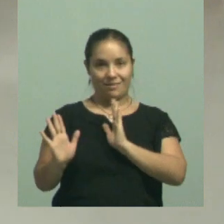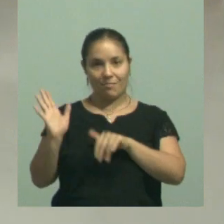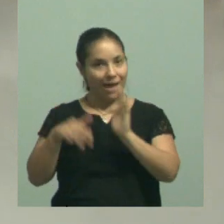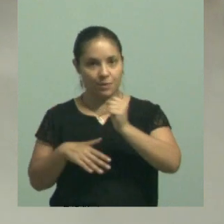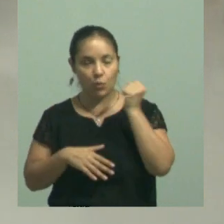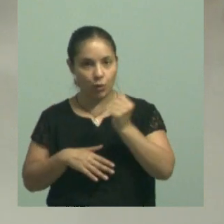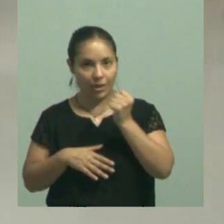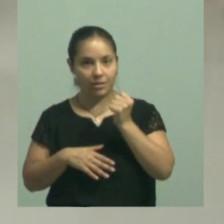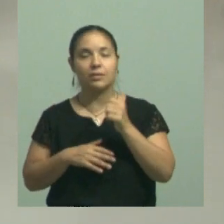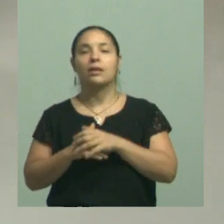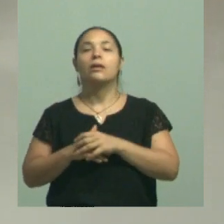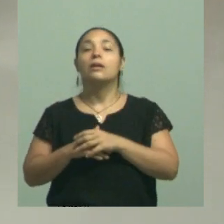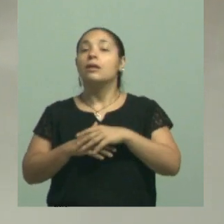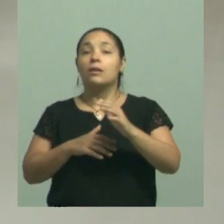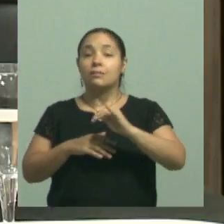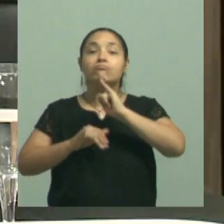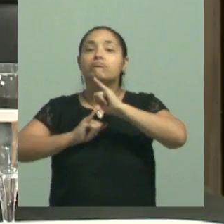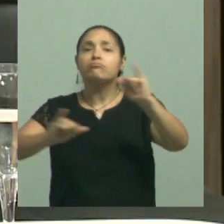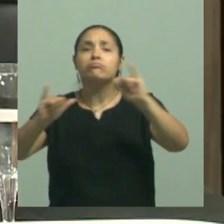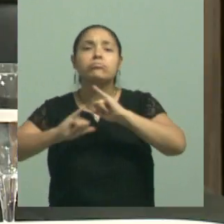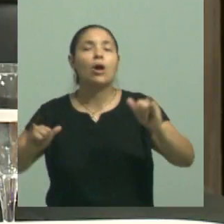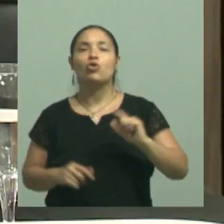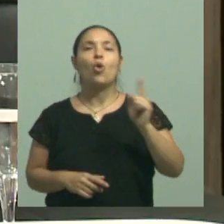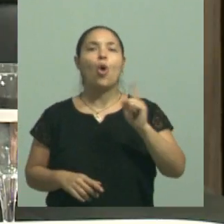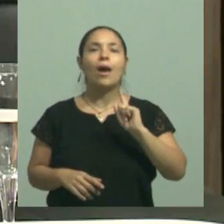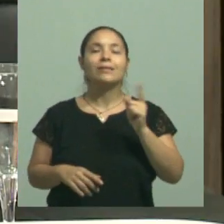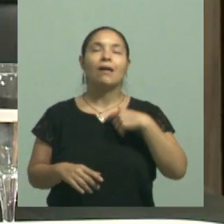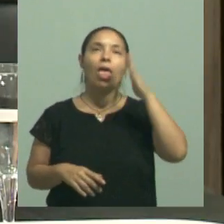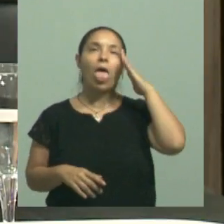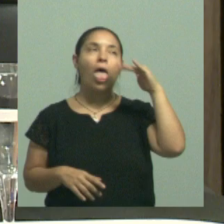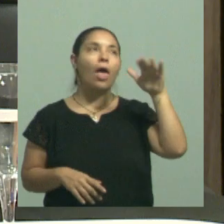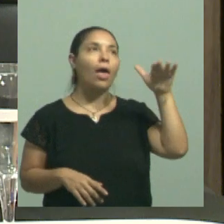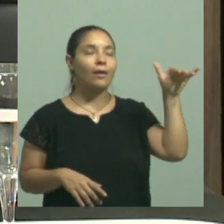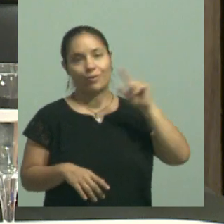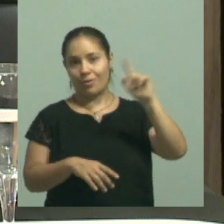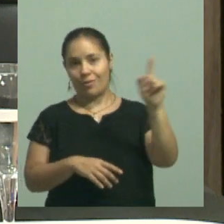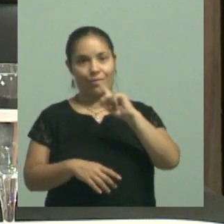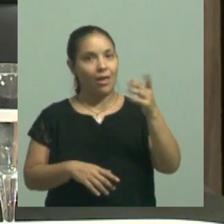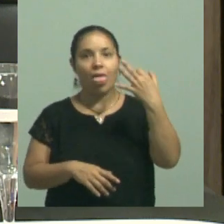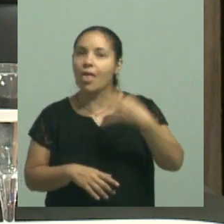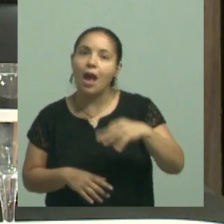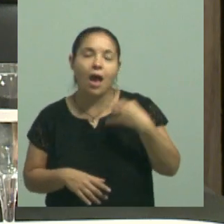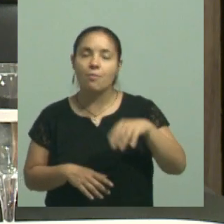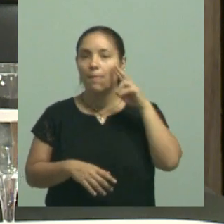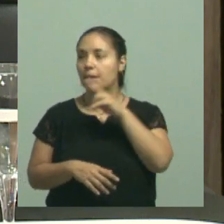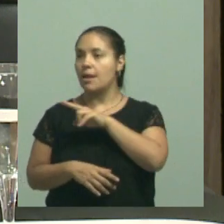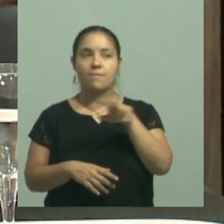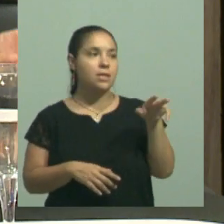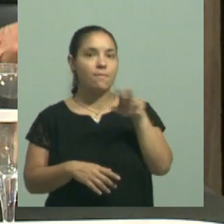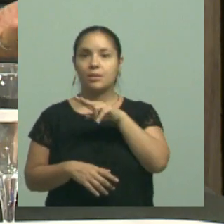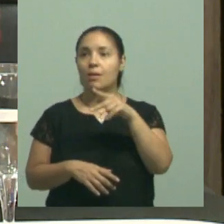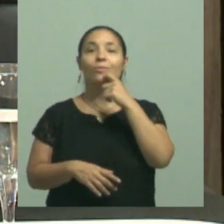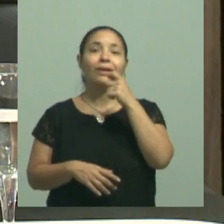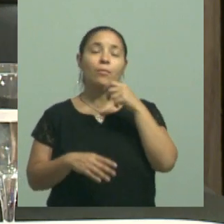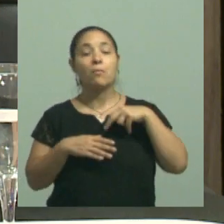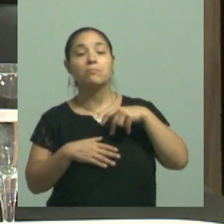que nosotros le hacemos mucho hincapié es en que uno no tiene que andar tan distraída por afuera, sino viendo lo que pasa alrededor de ellos. Es decir, a veces uno camina hacia el